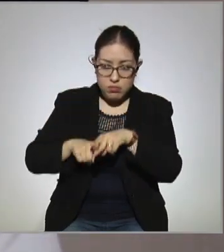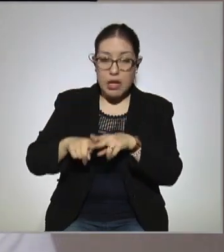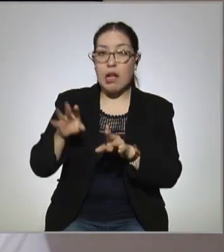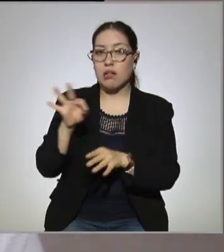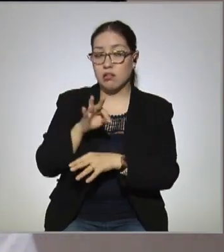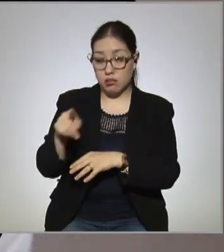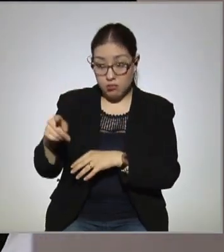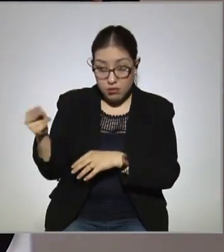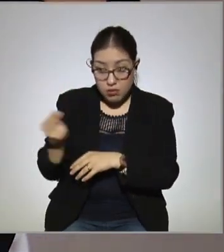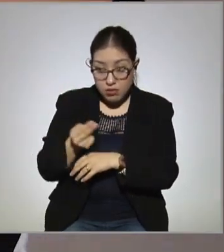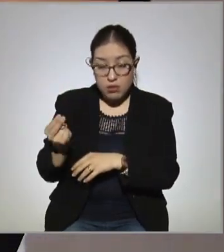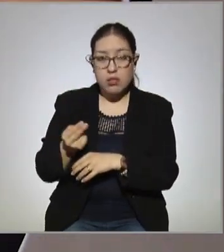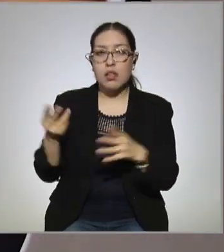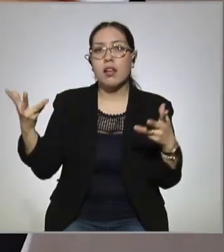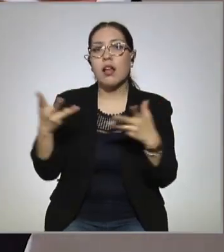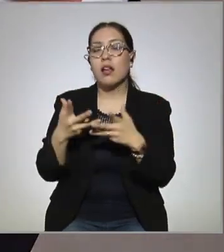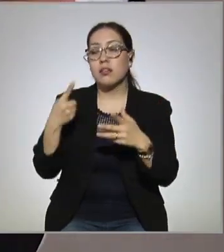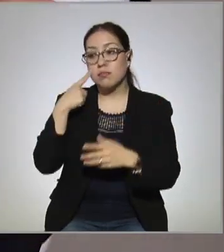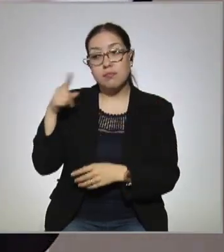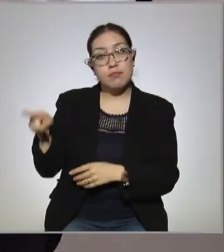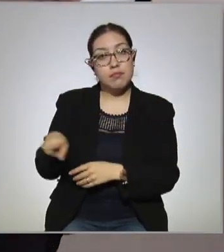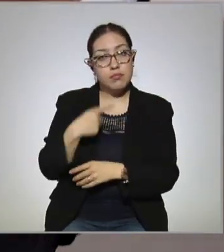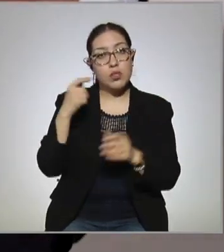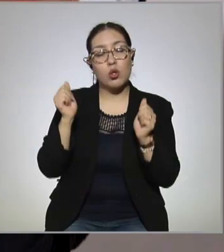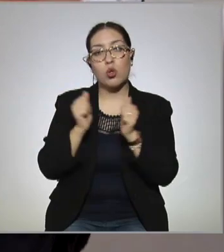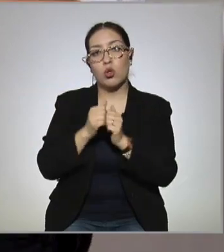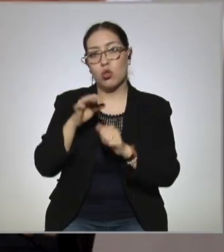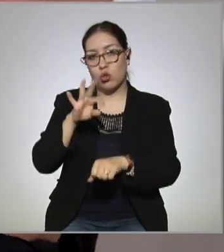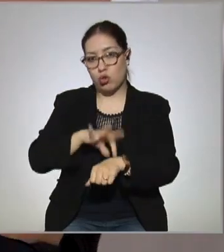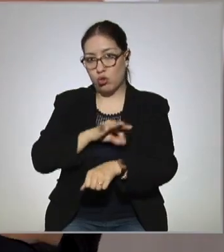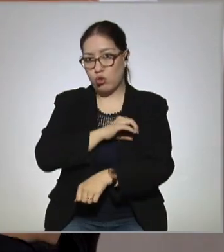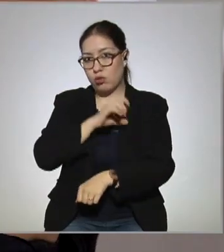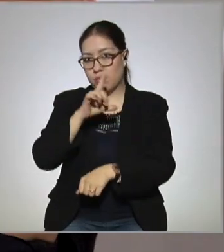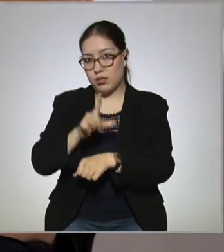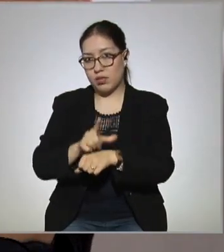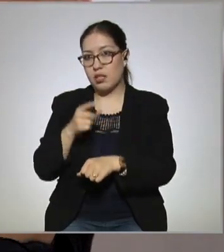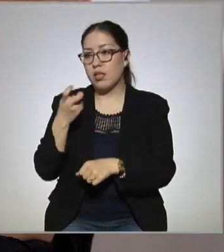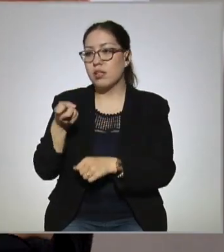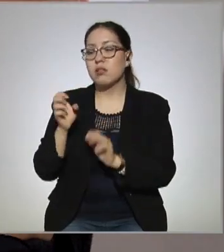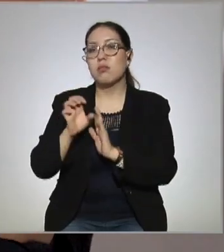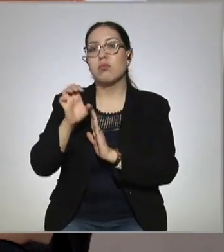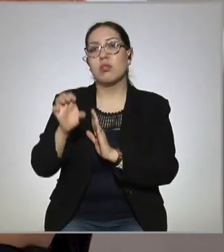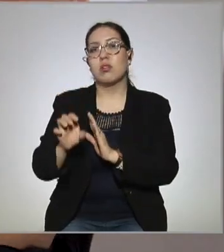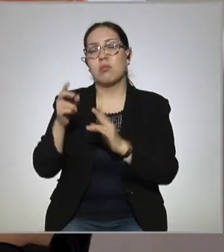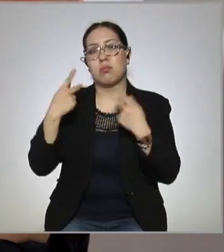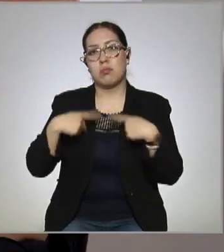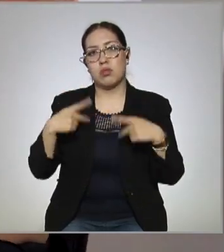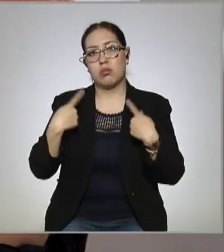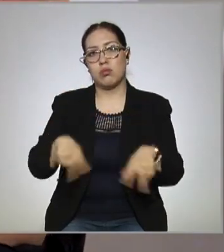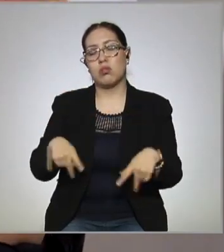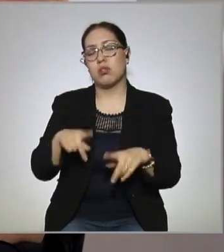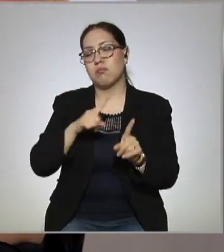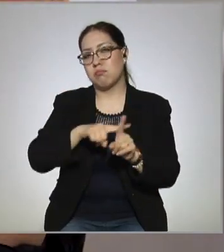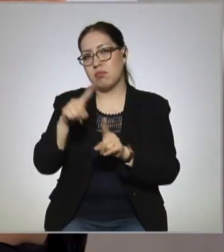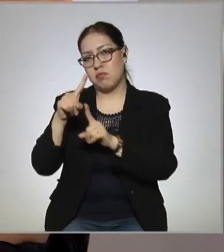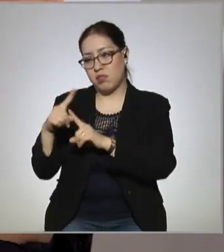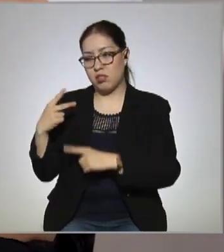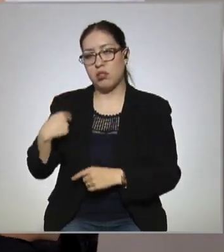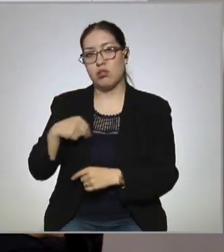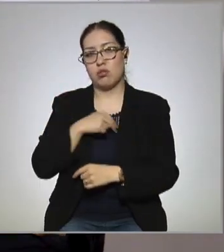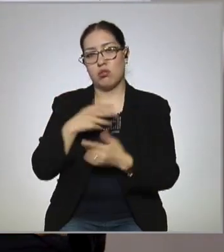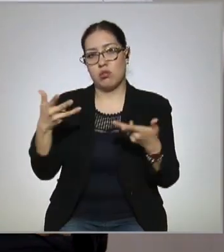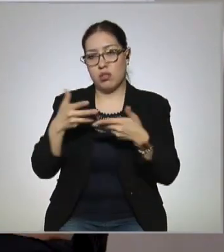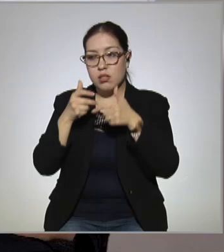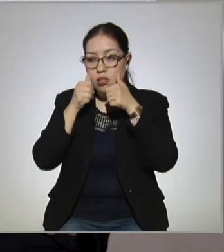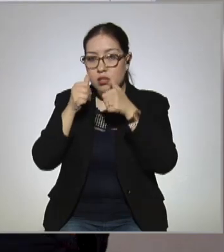te enviará o te hará una referencia con el médico especialista. En este caso, los traumatólogos y ortopedistas somos los que atendemos este tipo